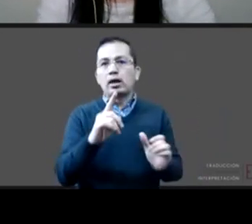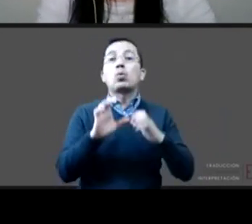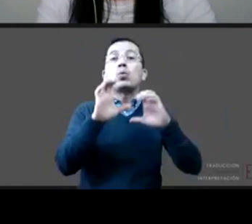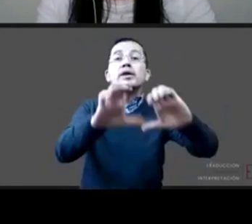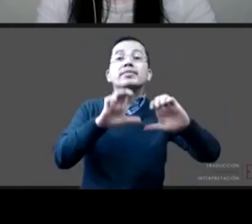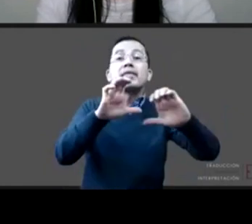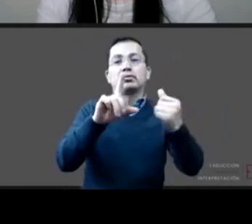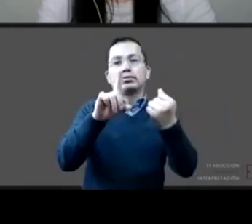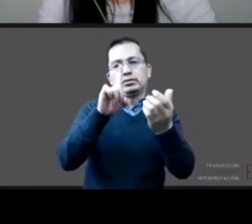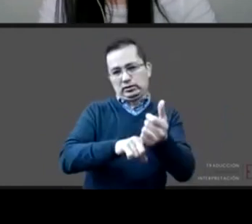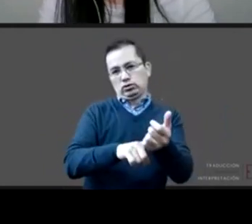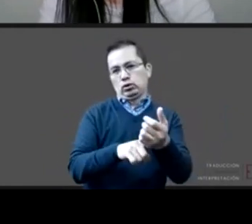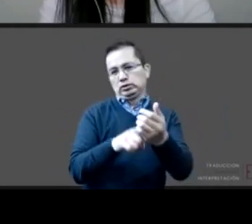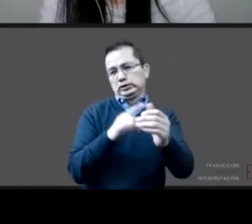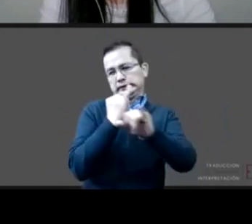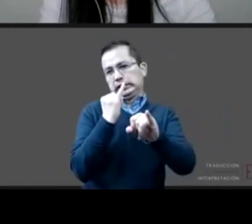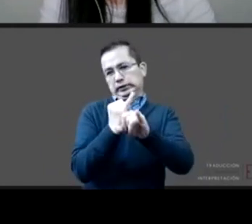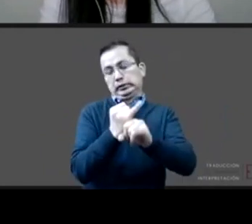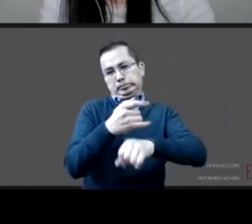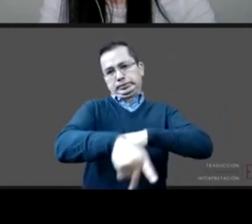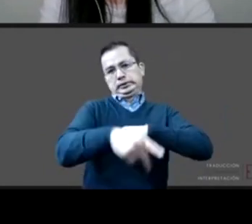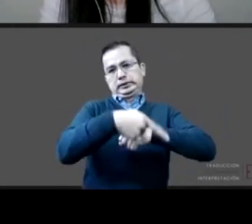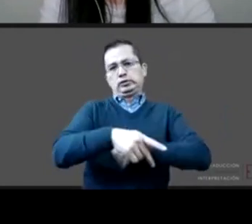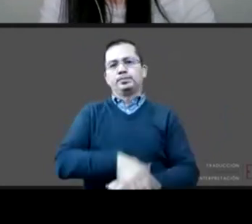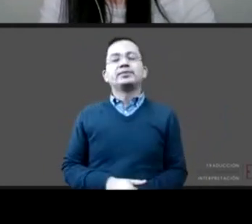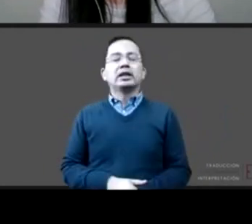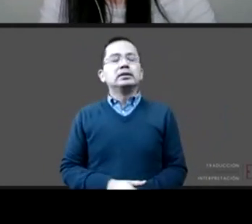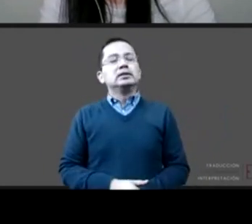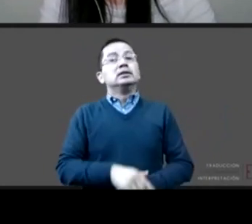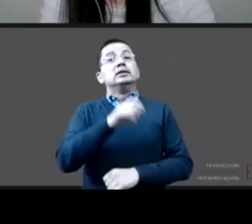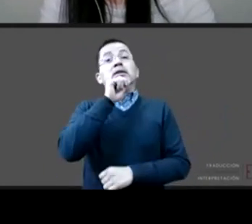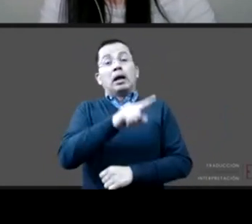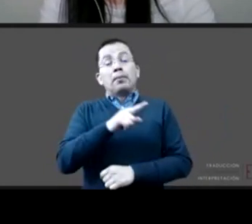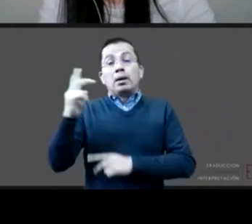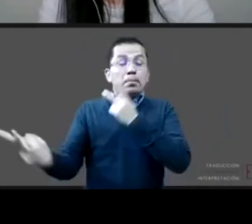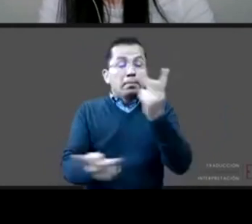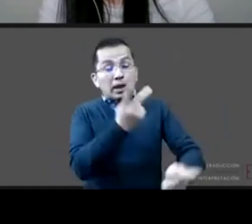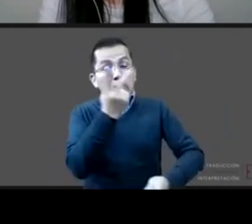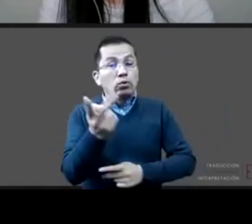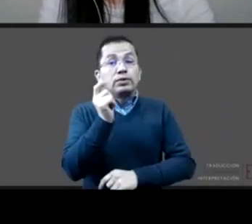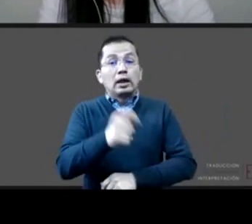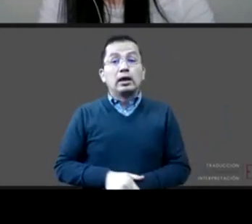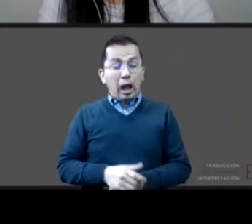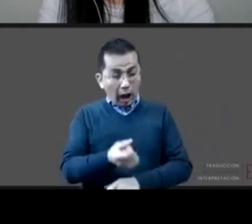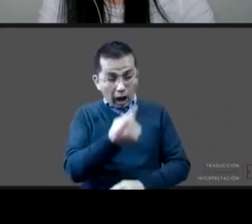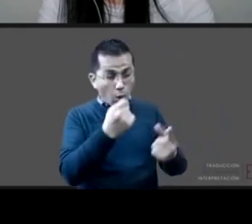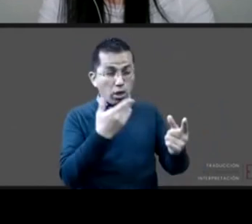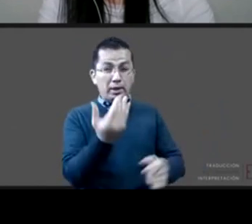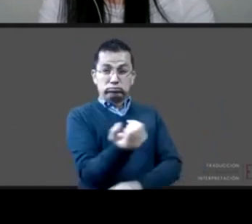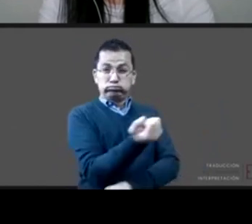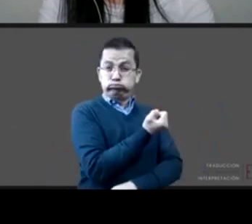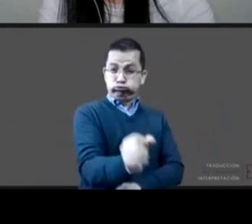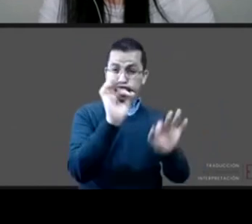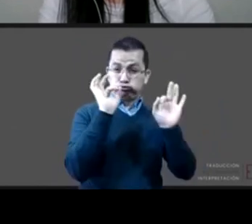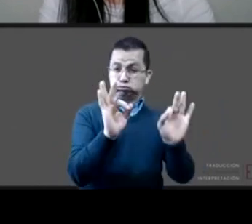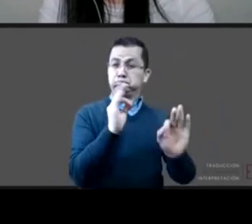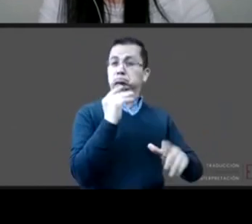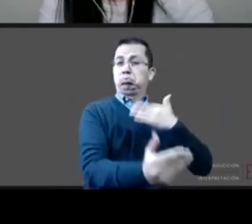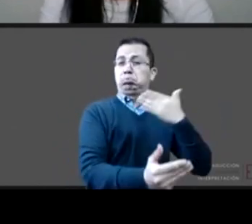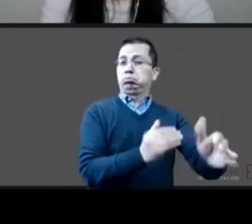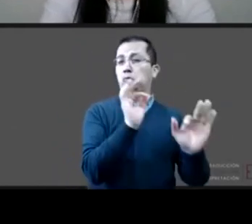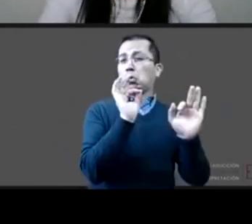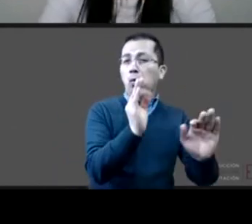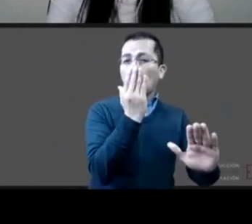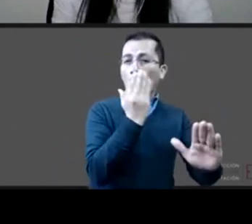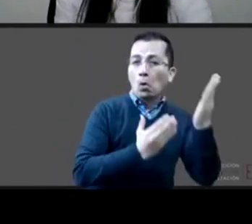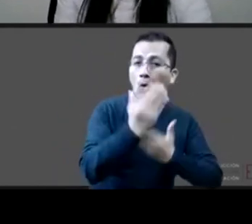el escenario ahorita es un poquito complejo, abrumador diría yo, pero quizás tenemos experiencias exitosas. A lo mejor también Nayeli Pili